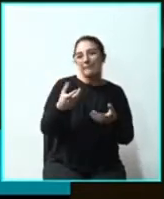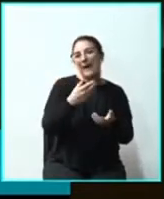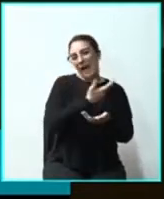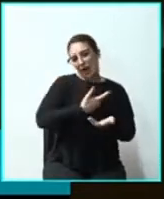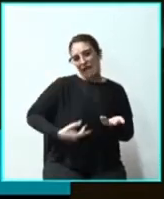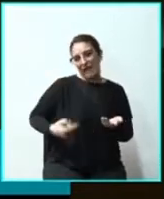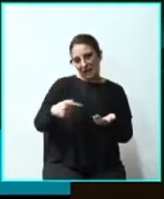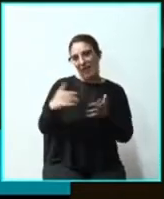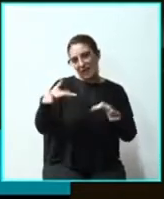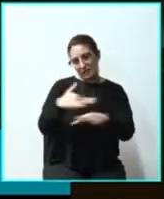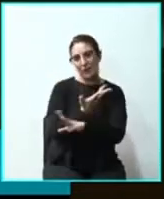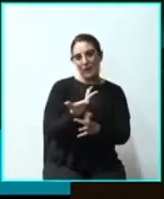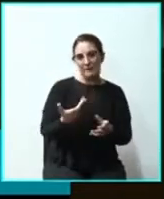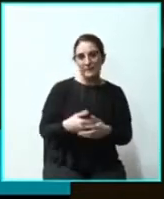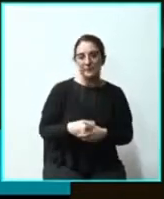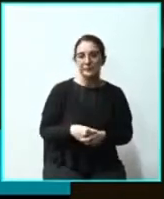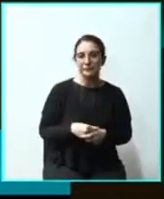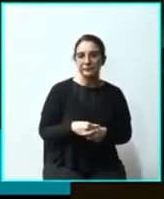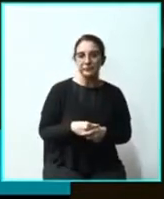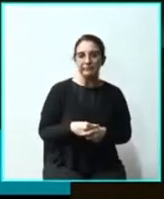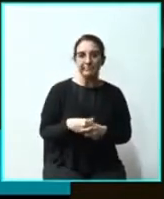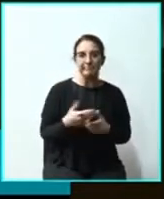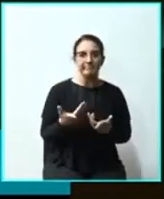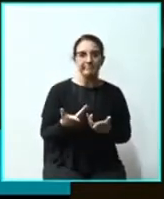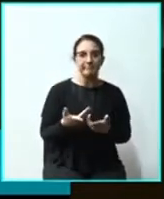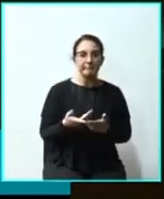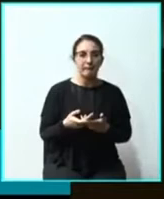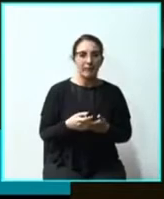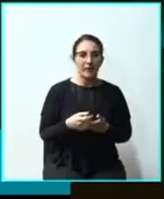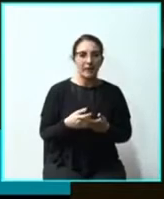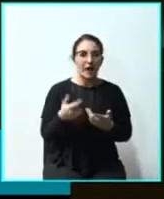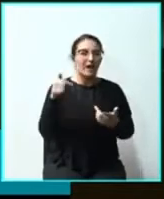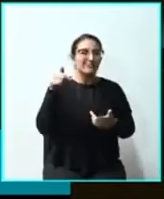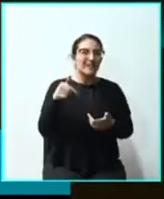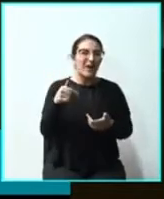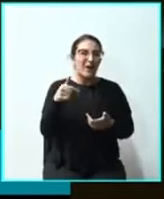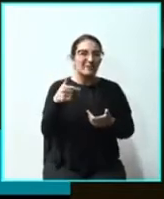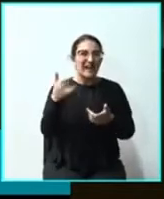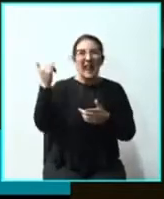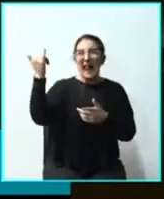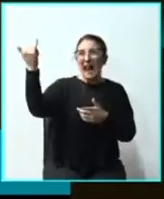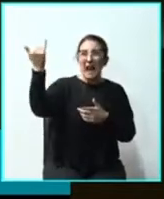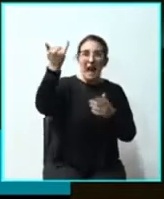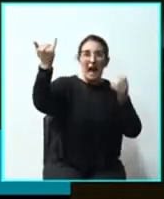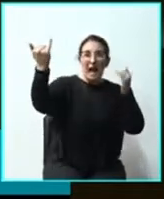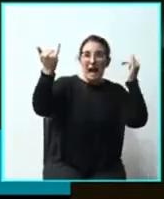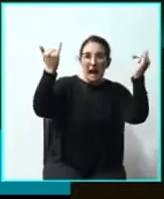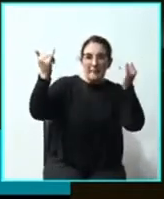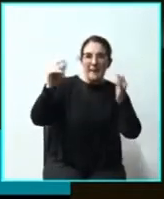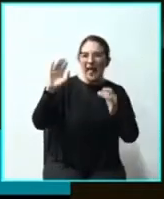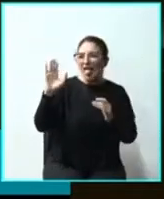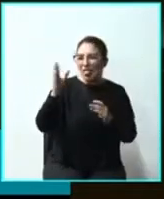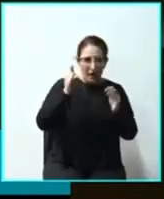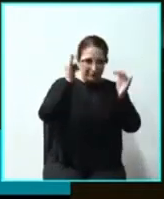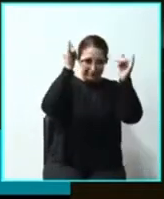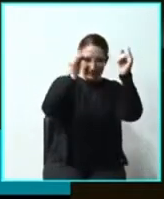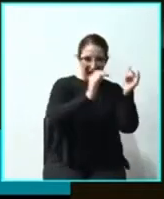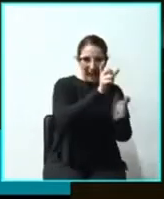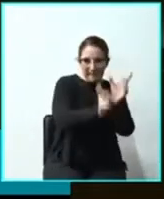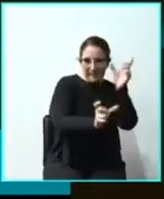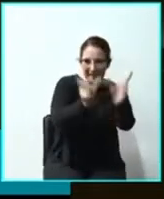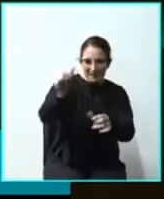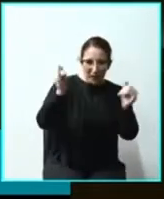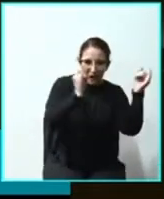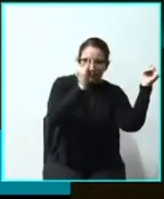Aires. No es casual que todas las cámaras enfoquen al pueblo. Las cámaras las manejan